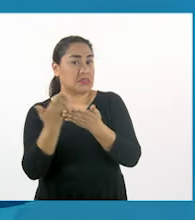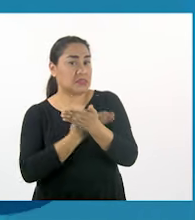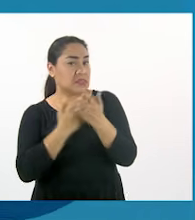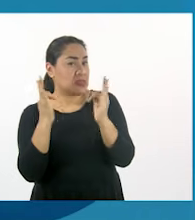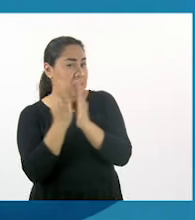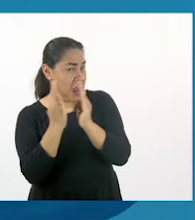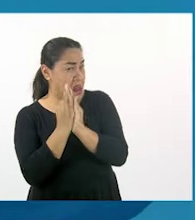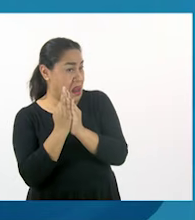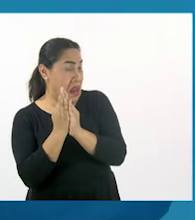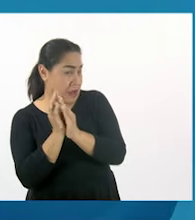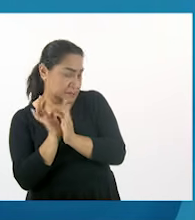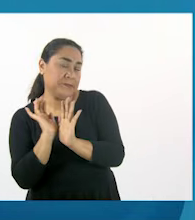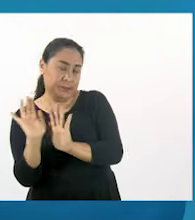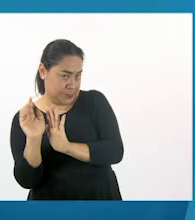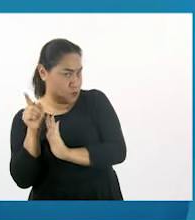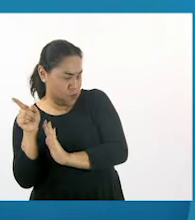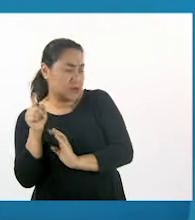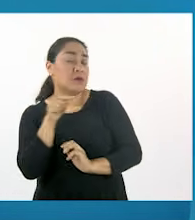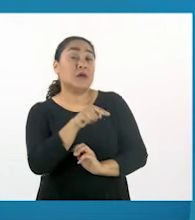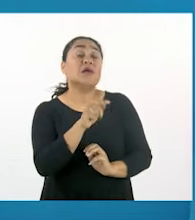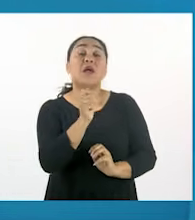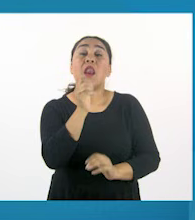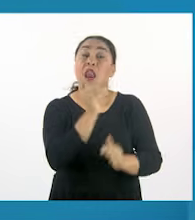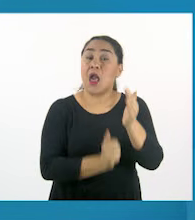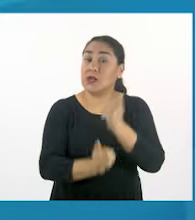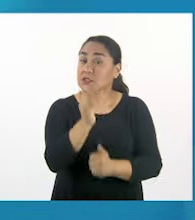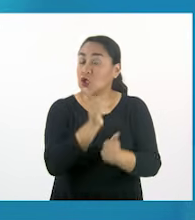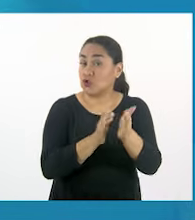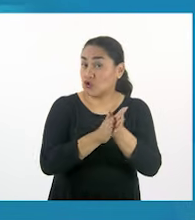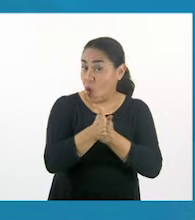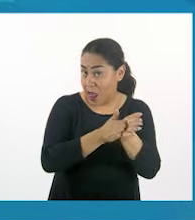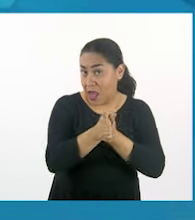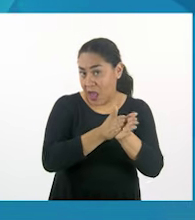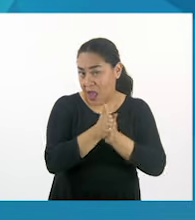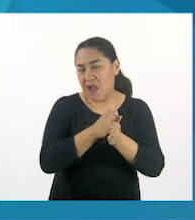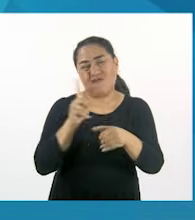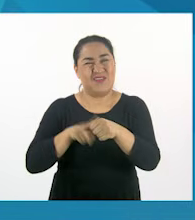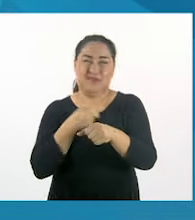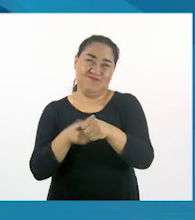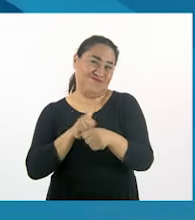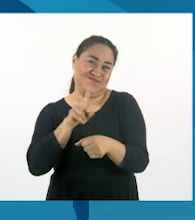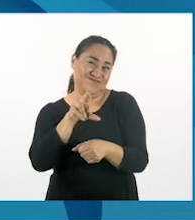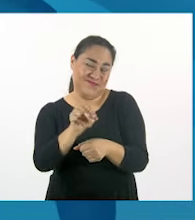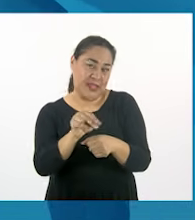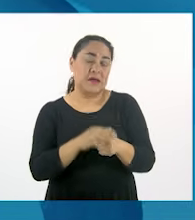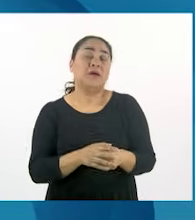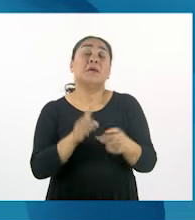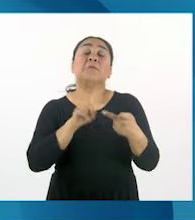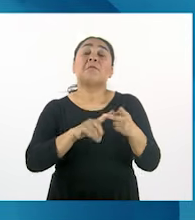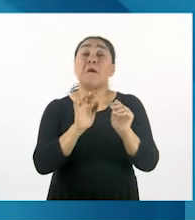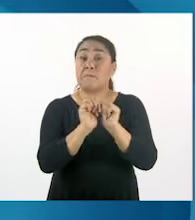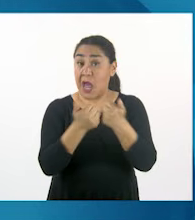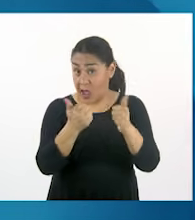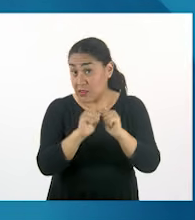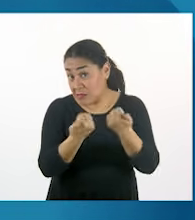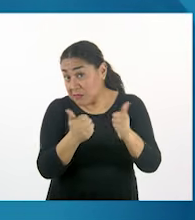de tamal. Bueno, aquí está leche con chocolate en lugar de soda. Ok. Un pan